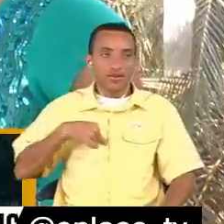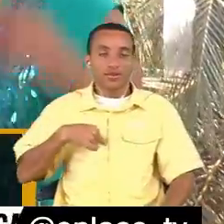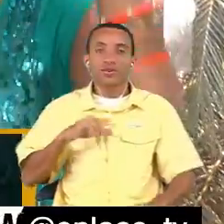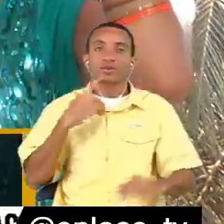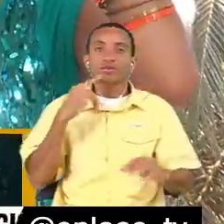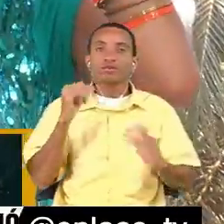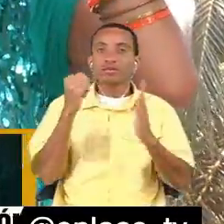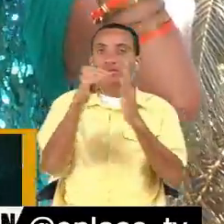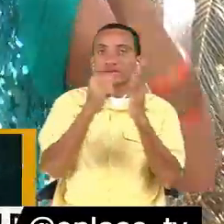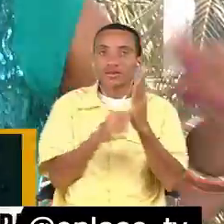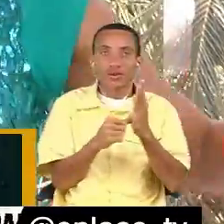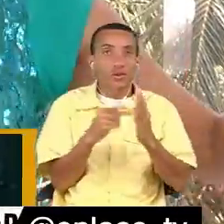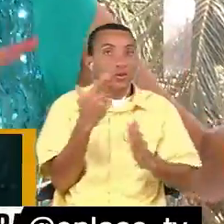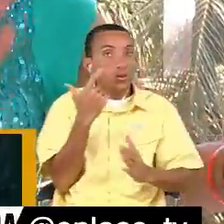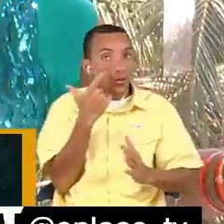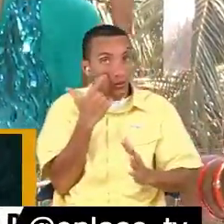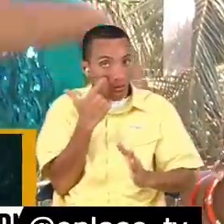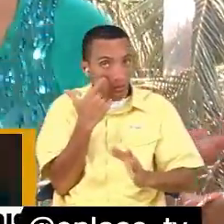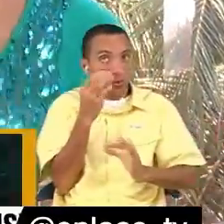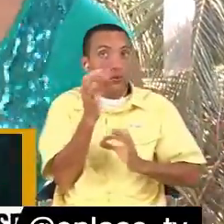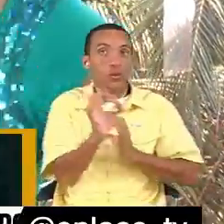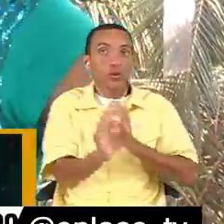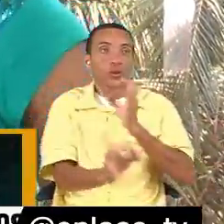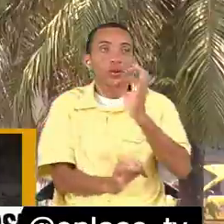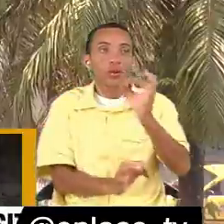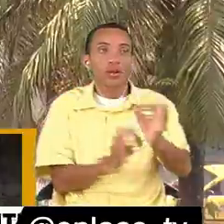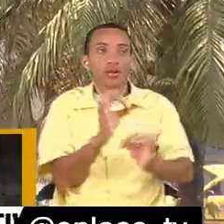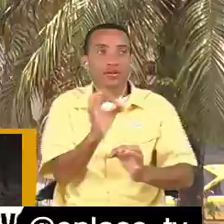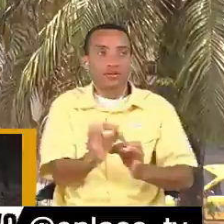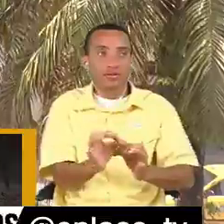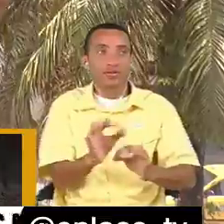llama Cuidadito con el río.